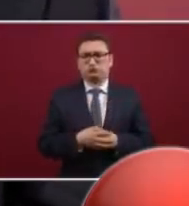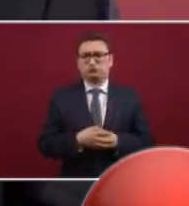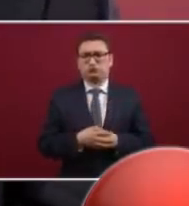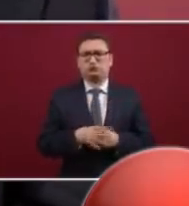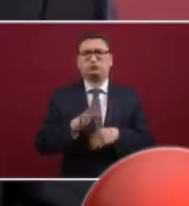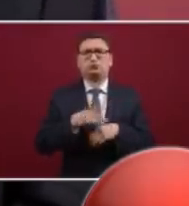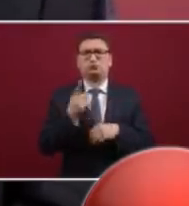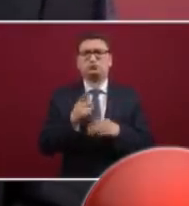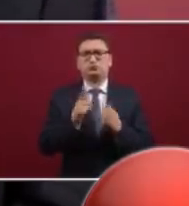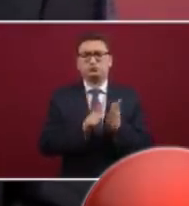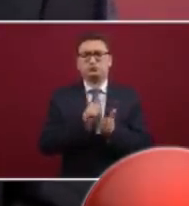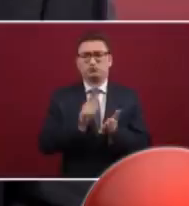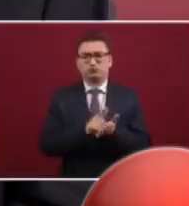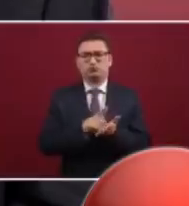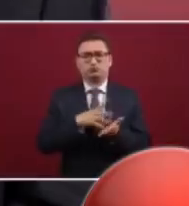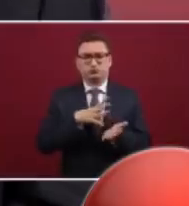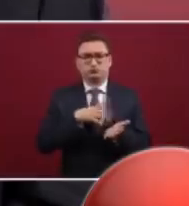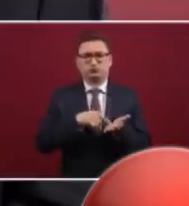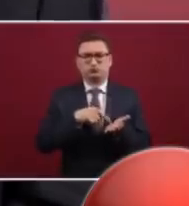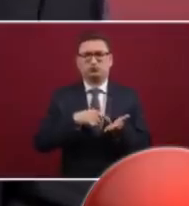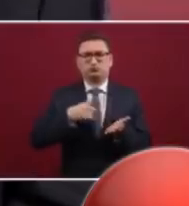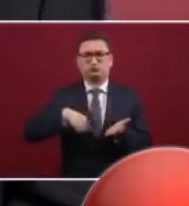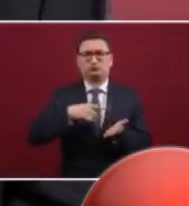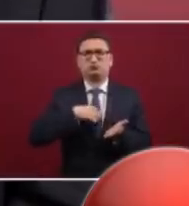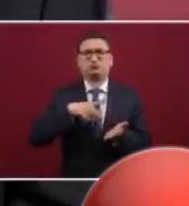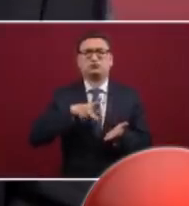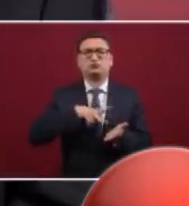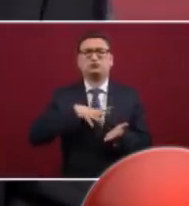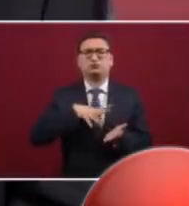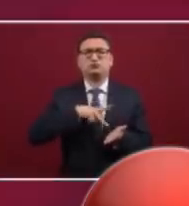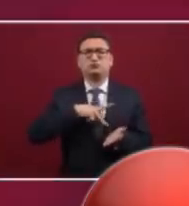por ley, nosotros tenemos derecho a informar,